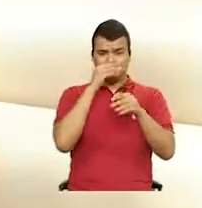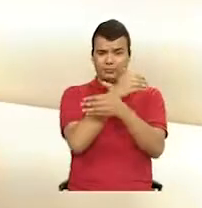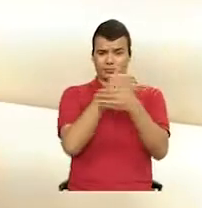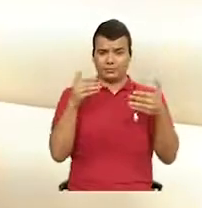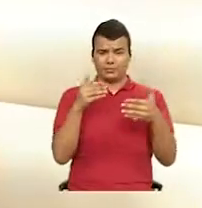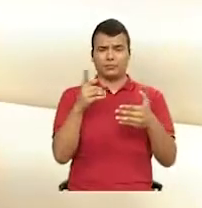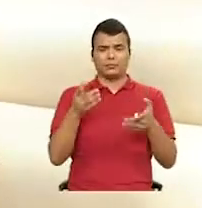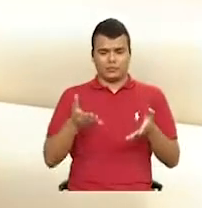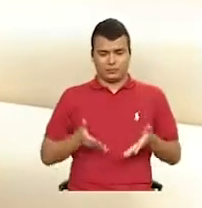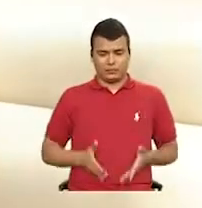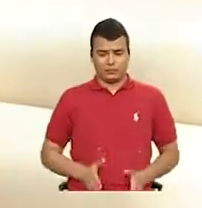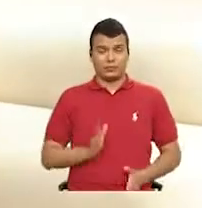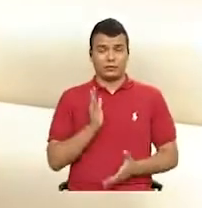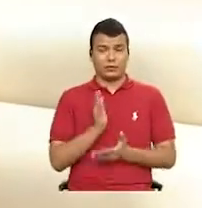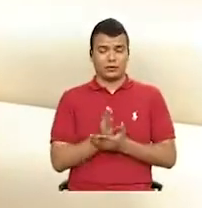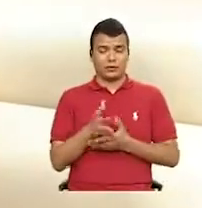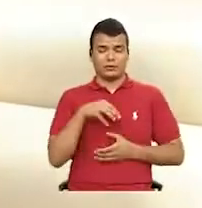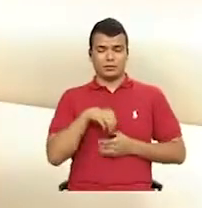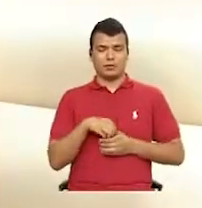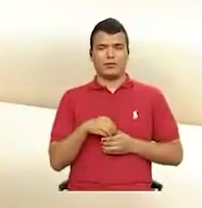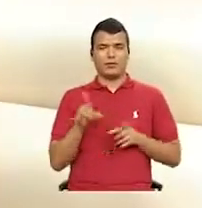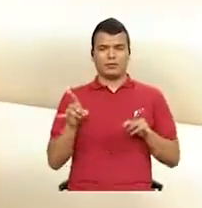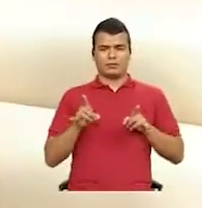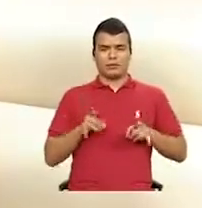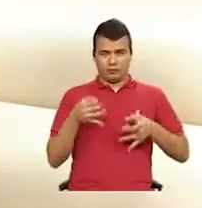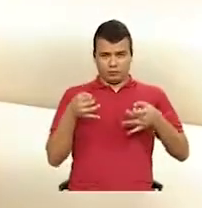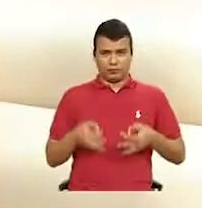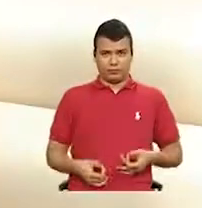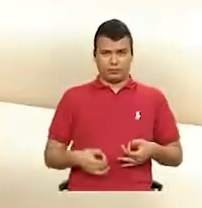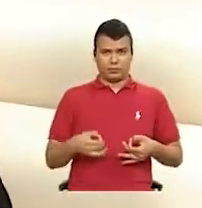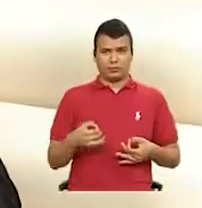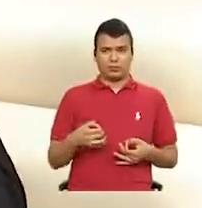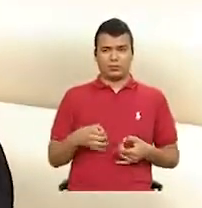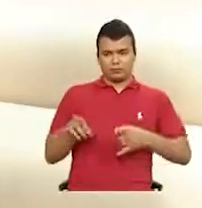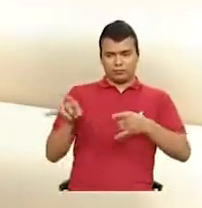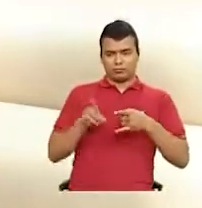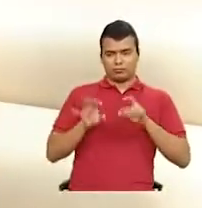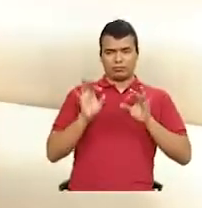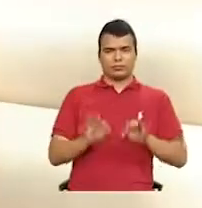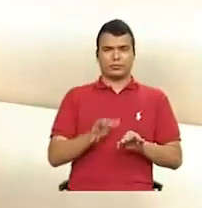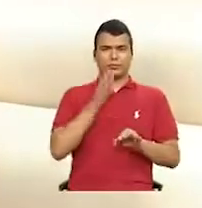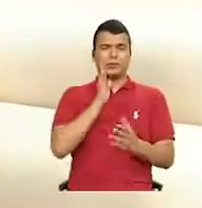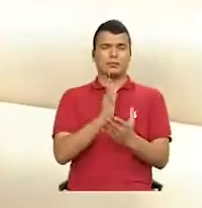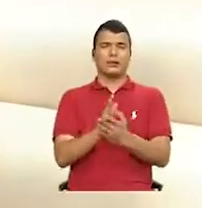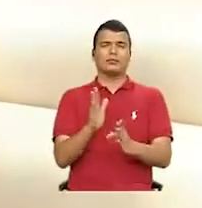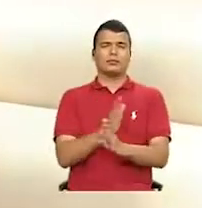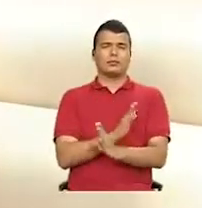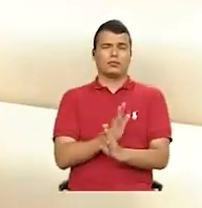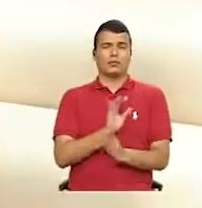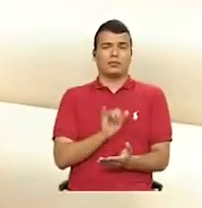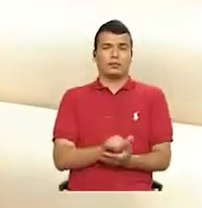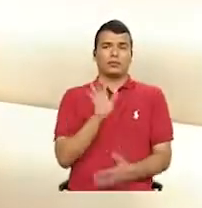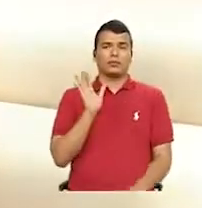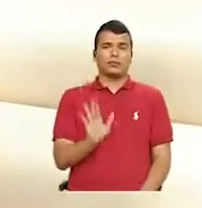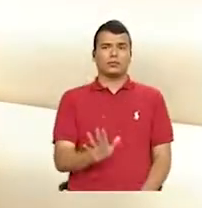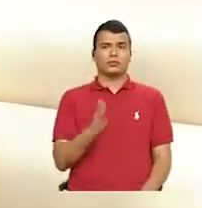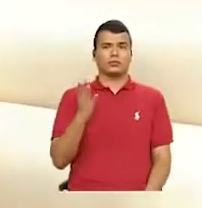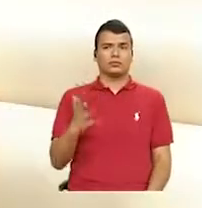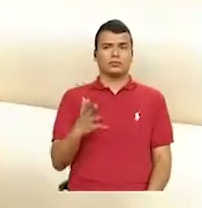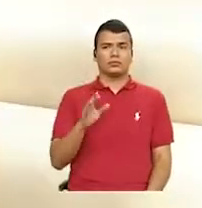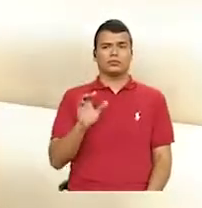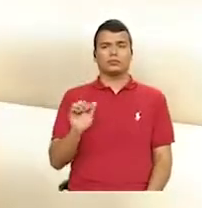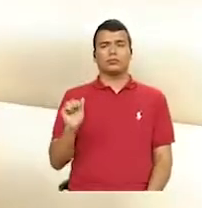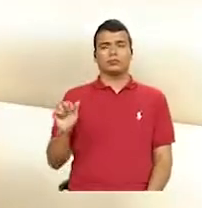nacido con deficiencia de una enzima para metabolizar adecuadamente este aminoácido y tiene muchos problemas. Es decir, que la